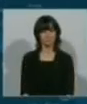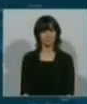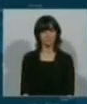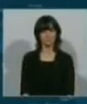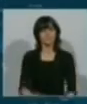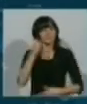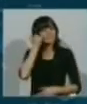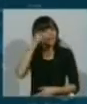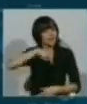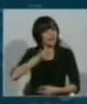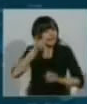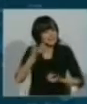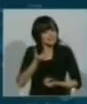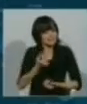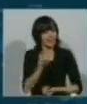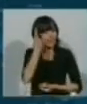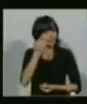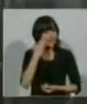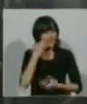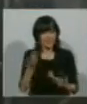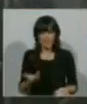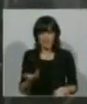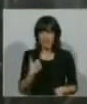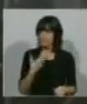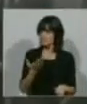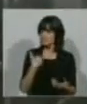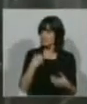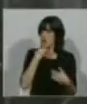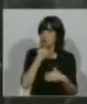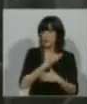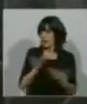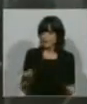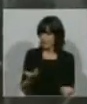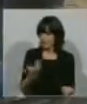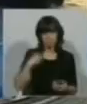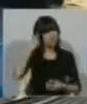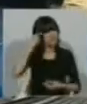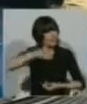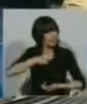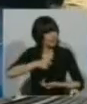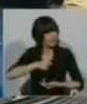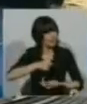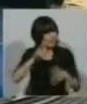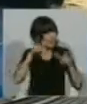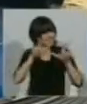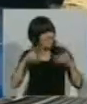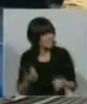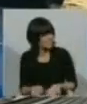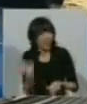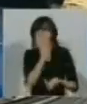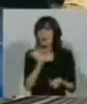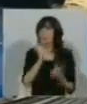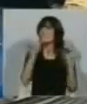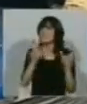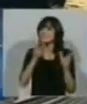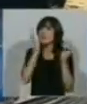Claro. Bueno, 12:51. Yo me quedé muda. ¿Por sí, qué? Nada, yo recién empecé a ver eso. Sí. Con color. Un poquito después